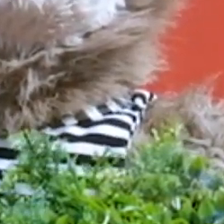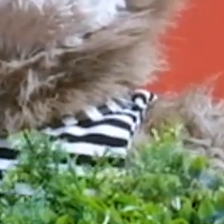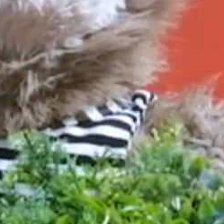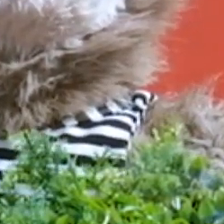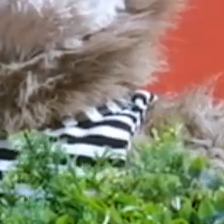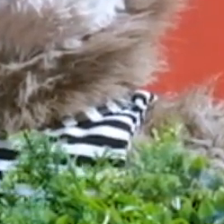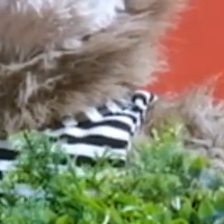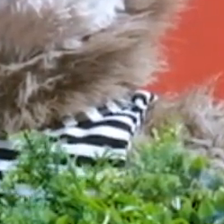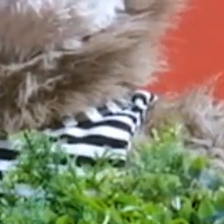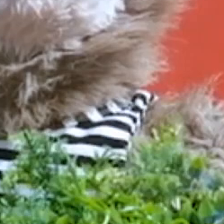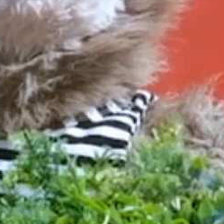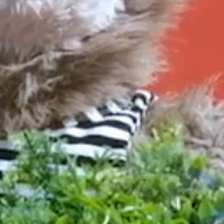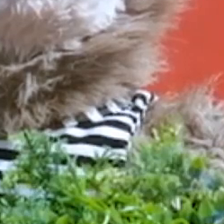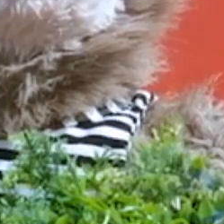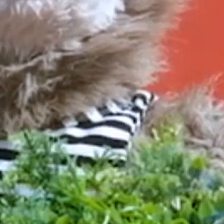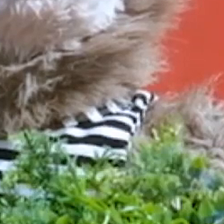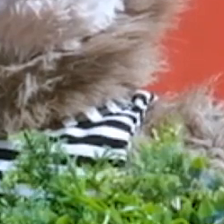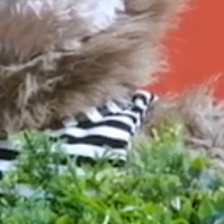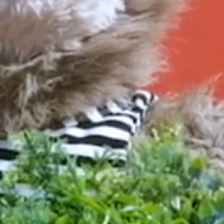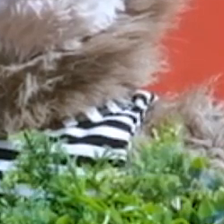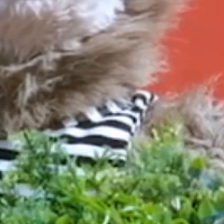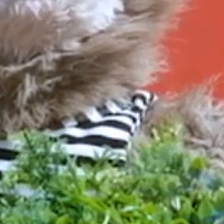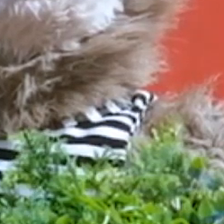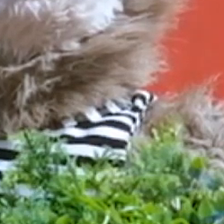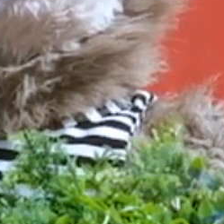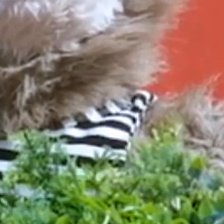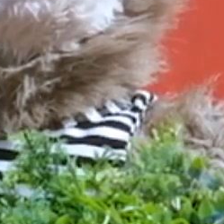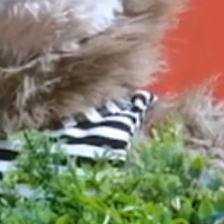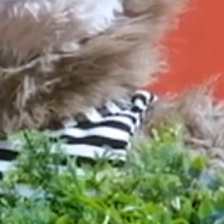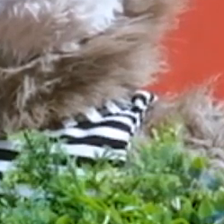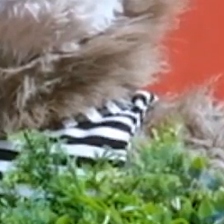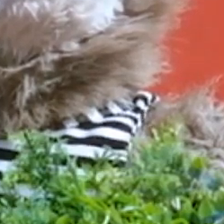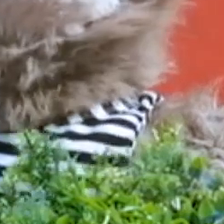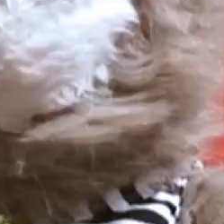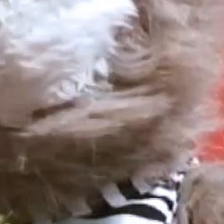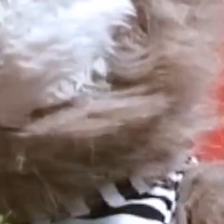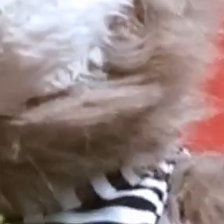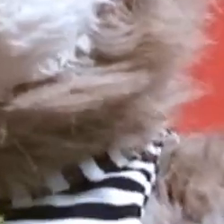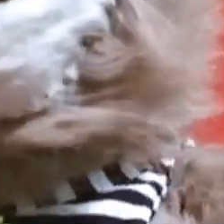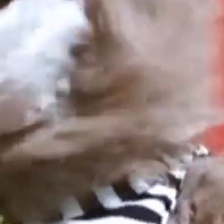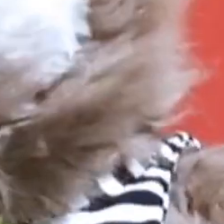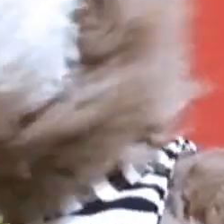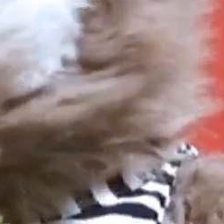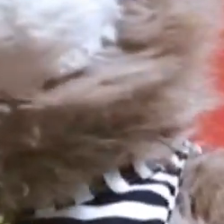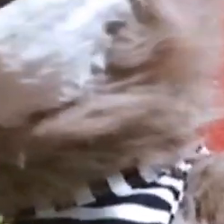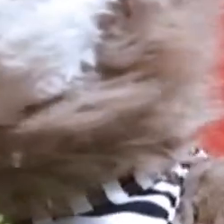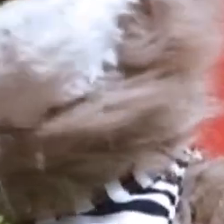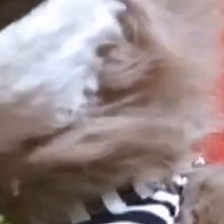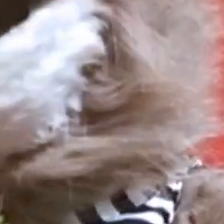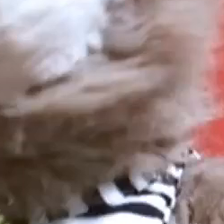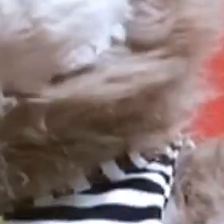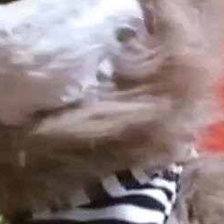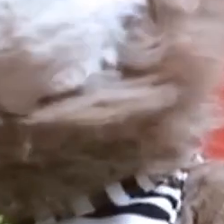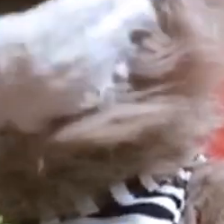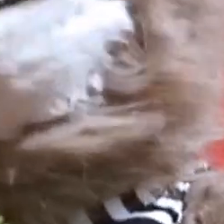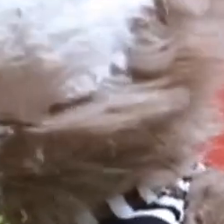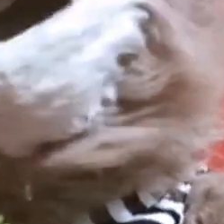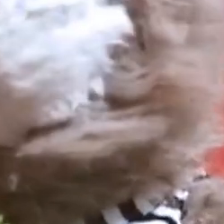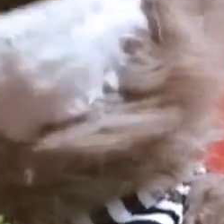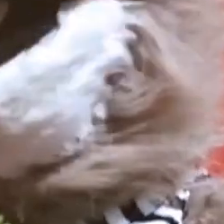hidrográficas, evitan la erosión del suelo y mitigan el cambio climático. Los árboles llevan a cabo